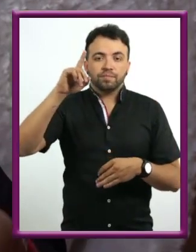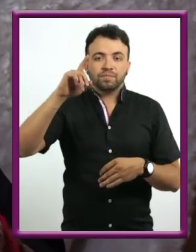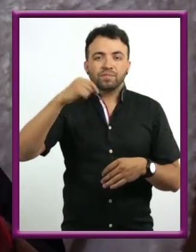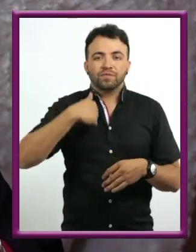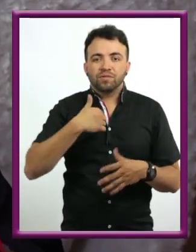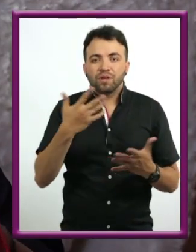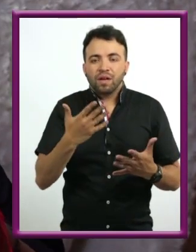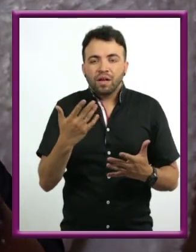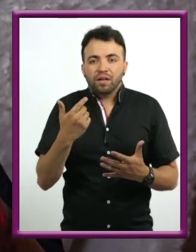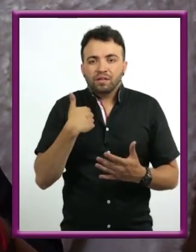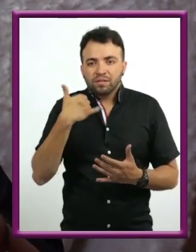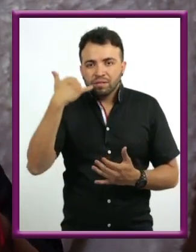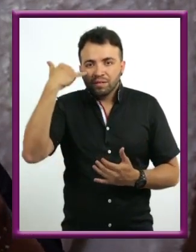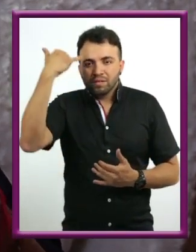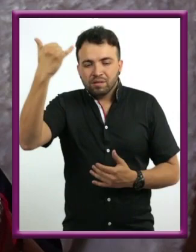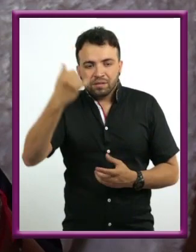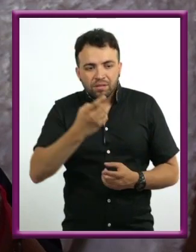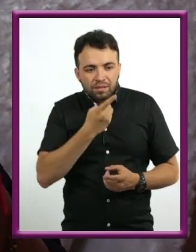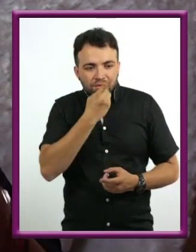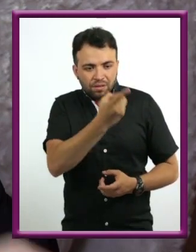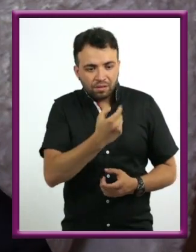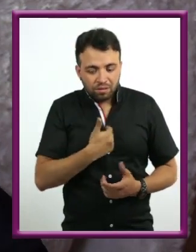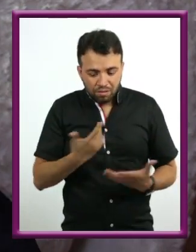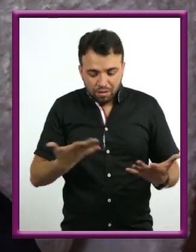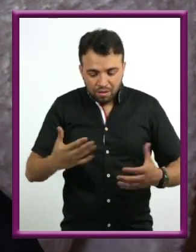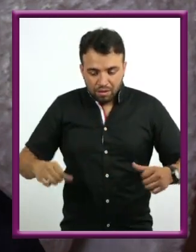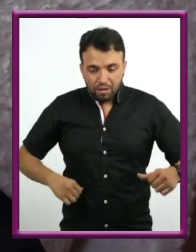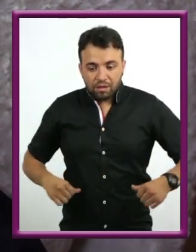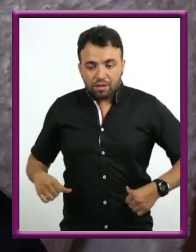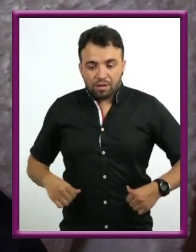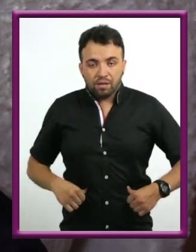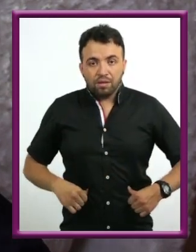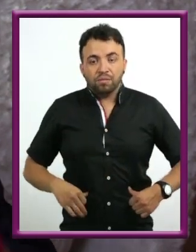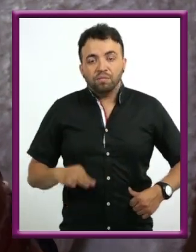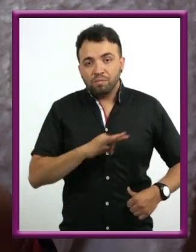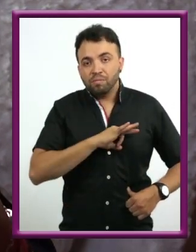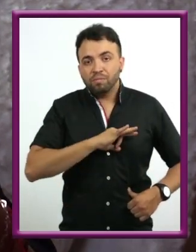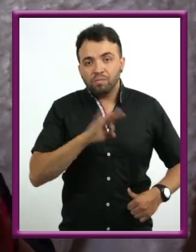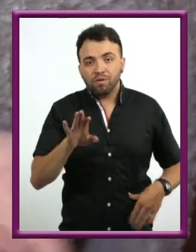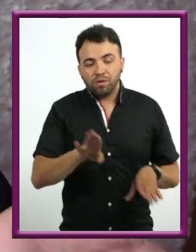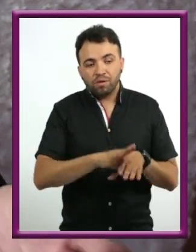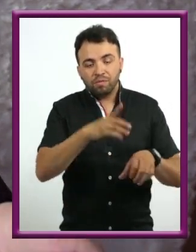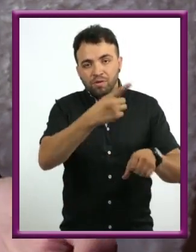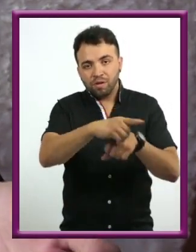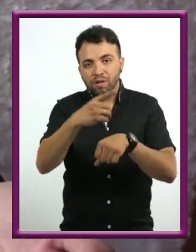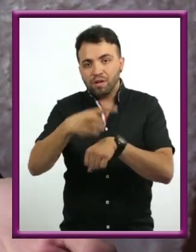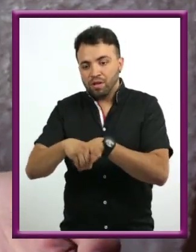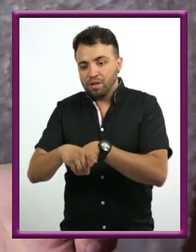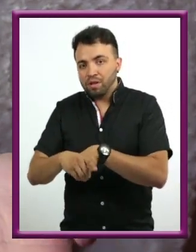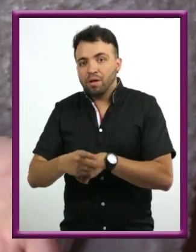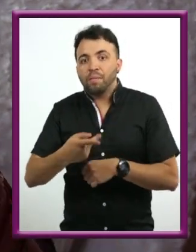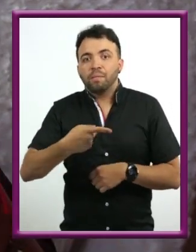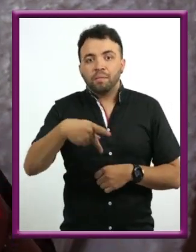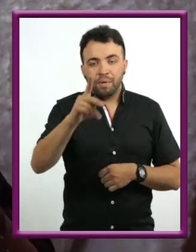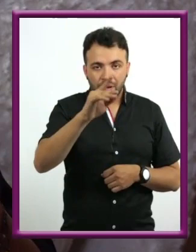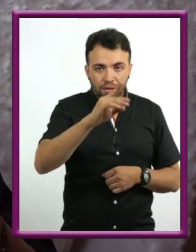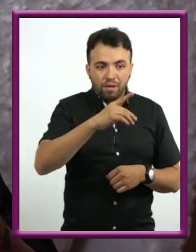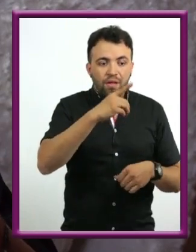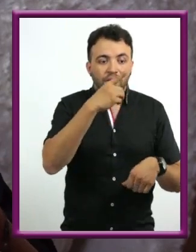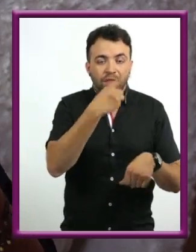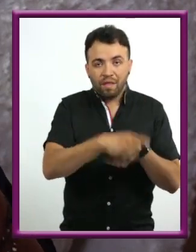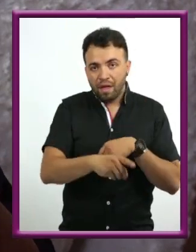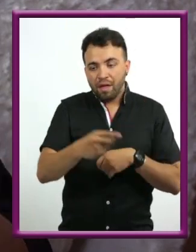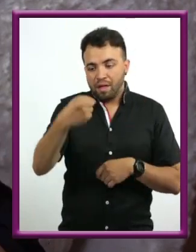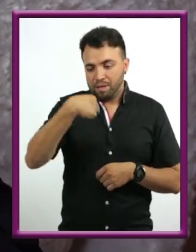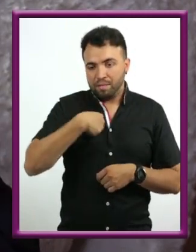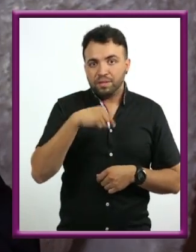Todas y cada una de las decisiones que tomamos se convierten en acciones, las cuales afectan a los demás, pero sobre